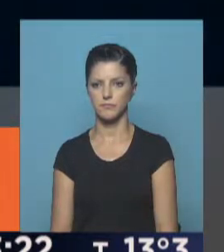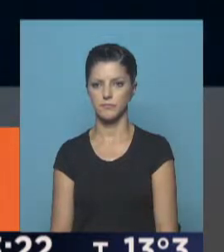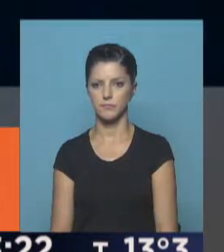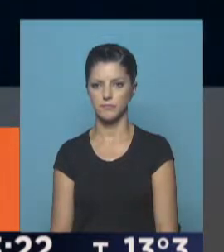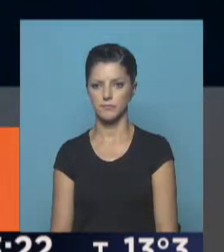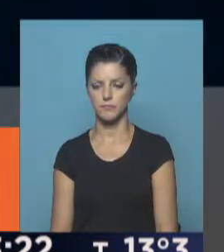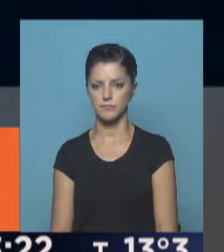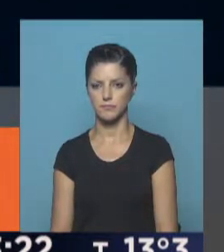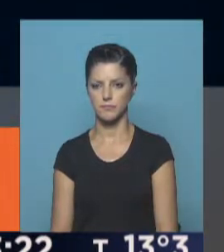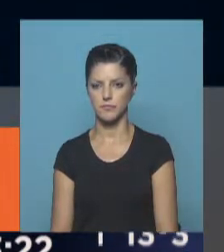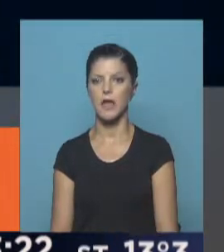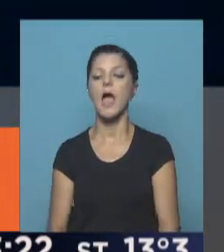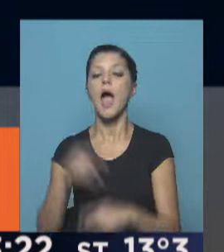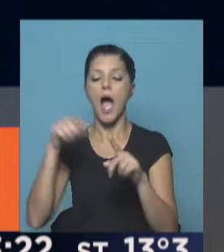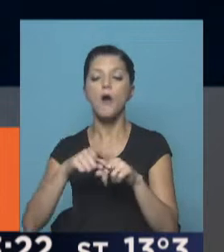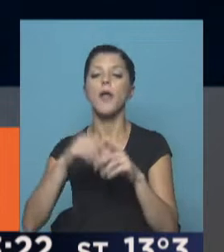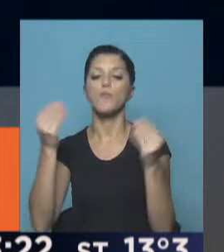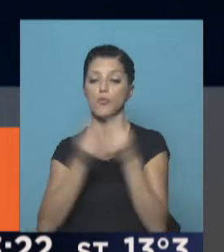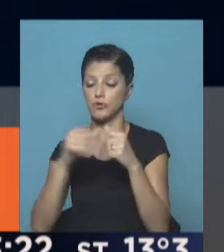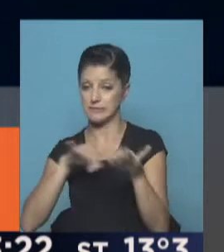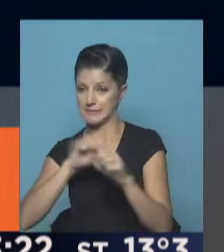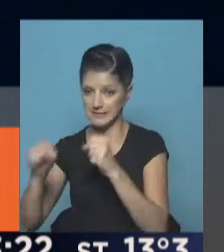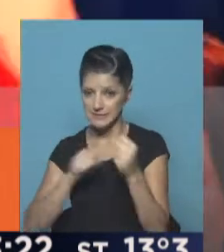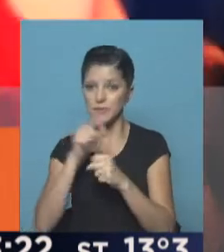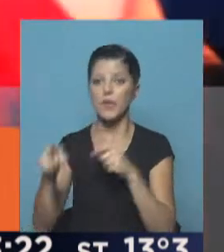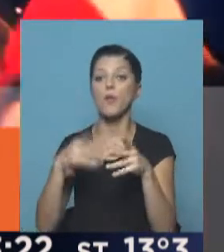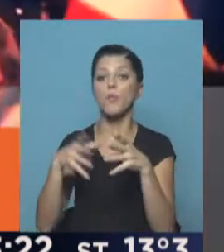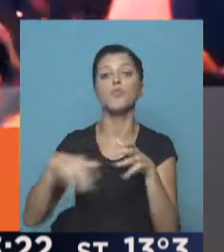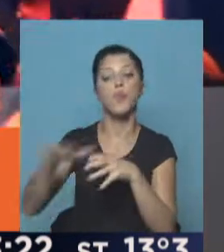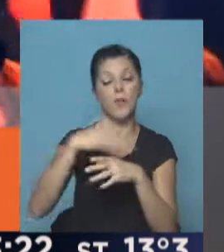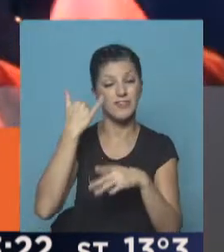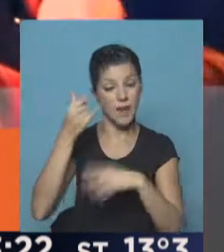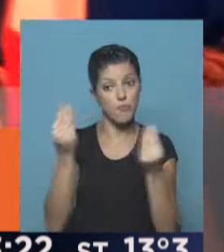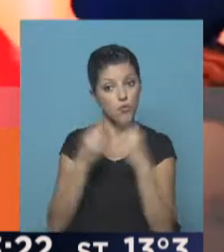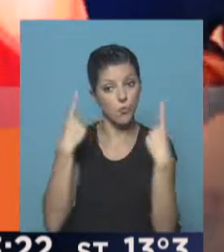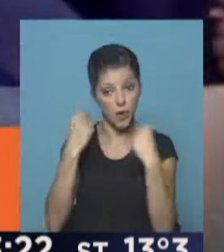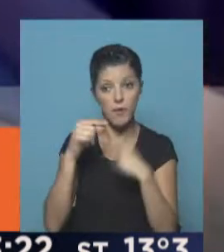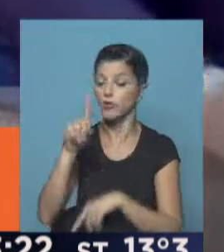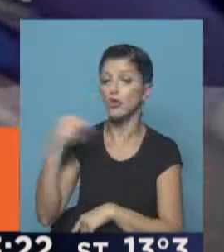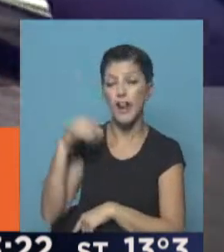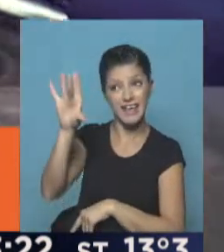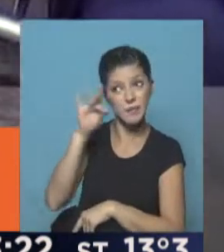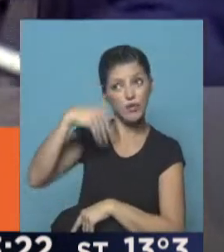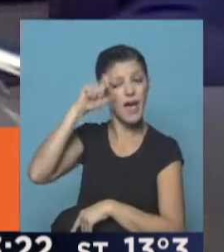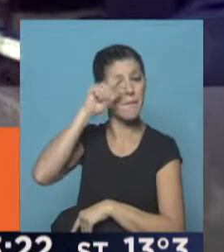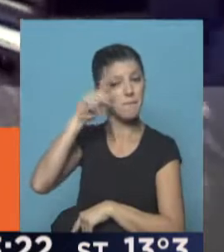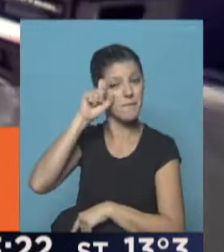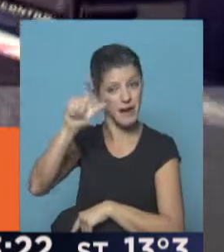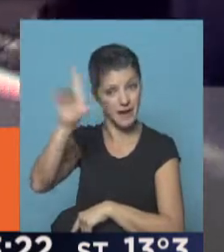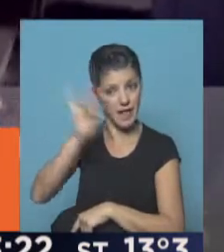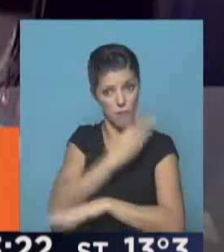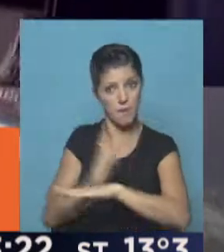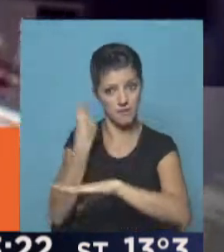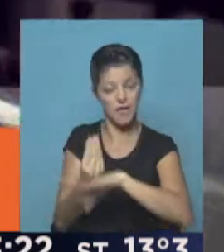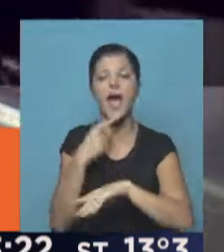Están encendiendo fuegos artificiales en un barril de pólvora. No elegimos presidente a Merkel. Fue la filosa advertencia